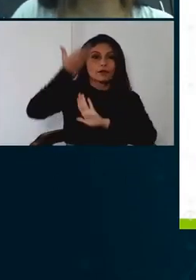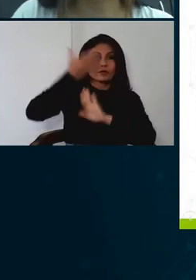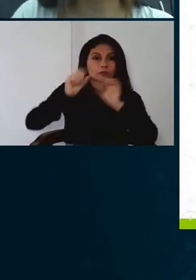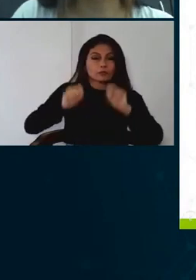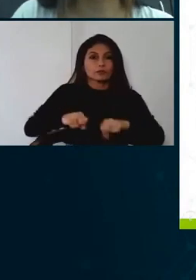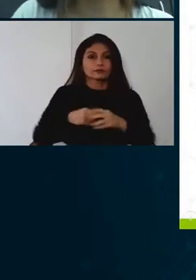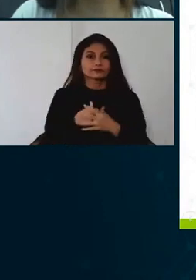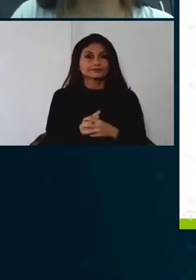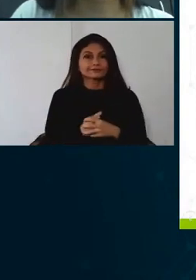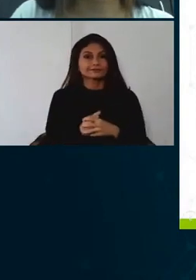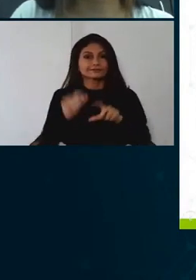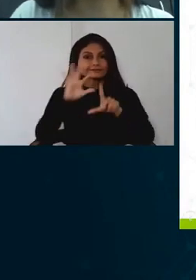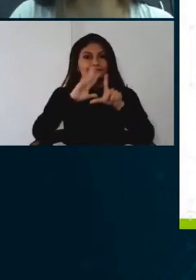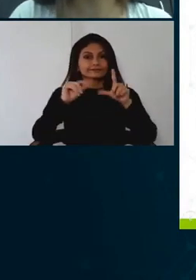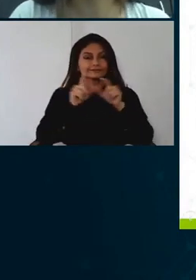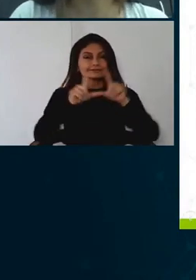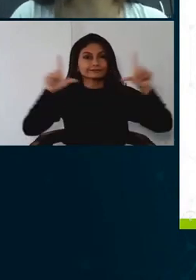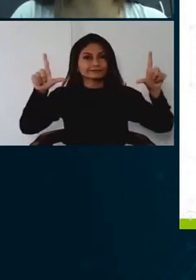presento.